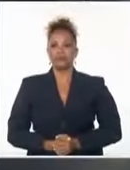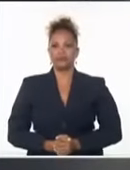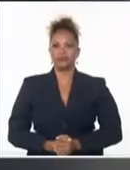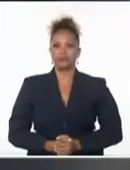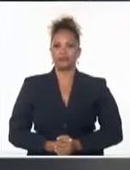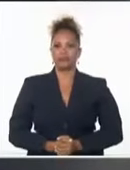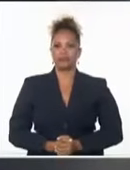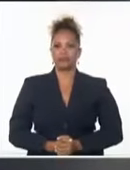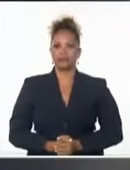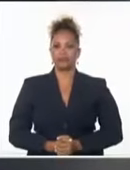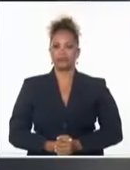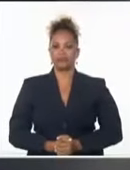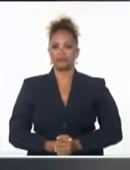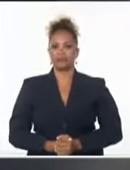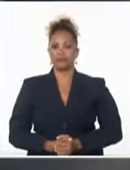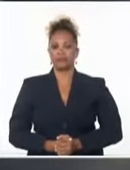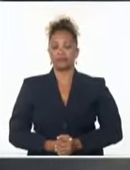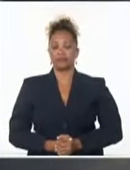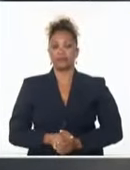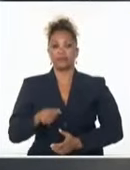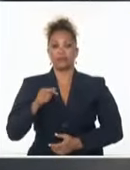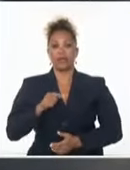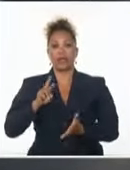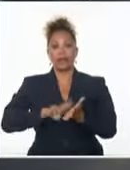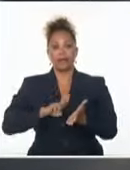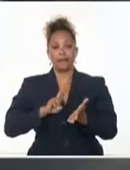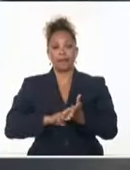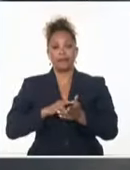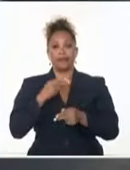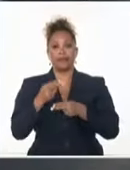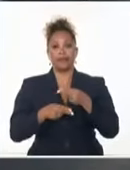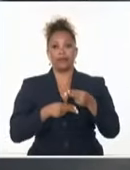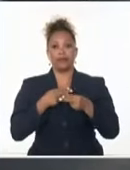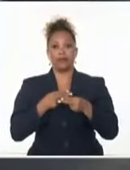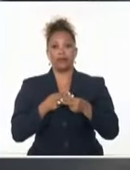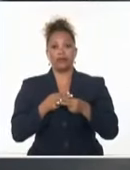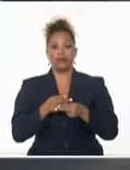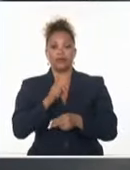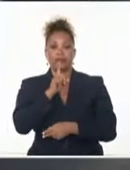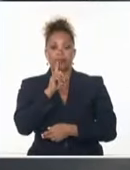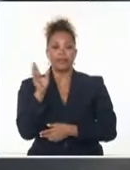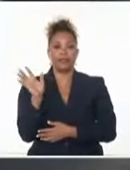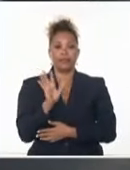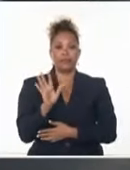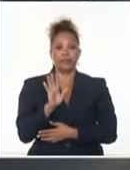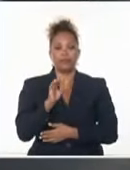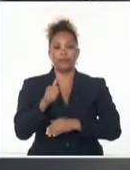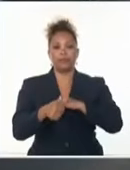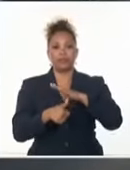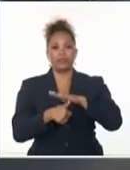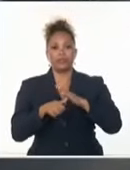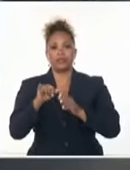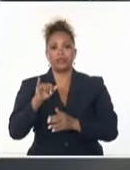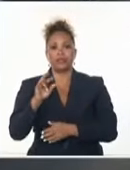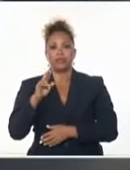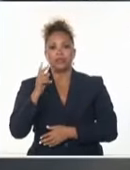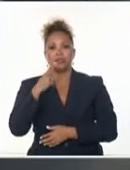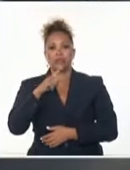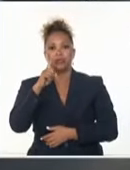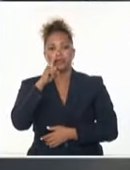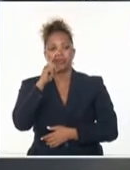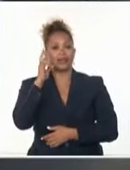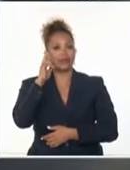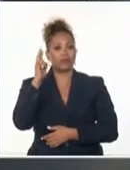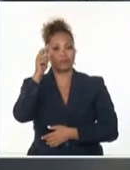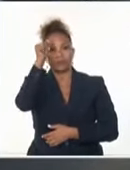Este martes iniciaron las honras fúnebres al presidente iraní Ebrahim Raisi y sus acompañantes, quienes murieron, recordemos, el domingo al accidentarse el helicóptero en